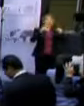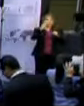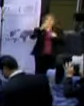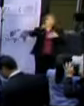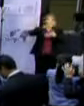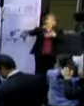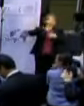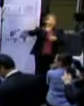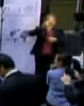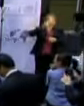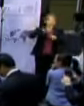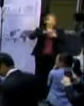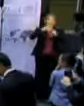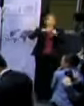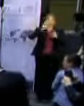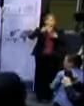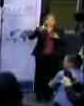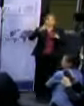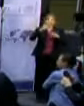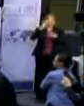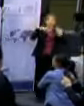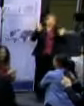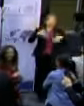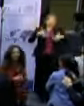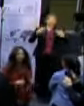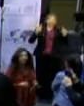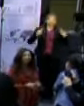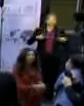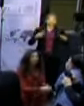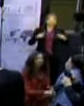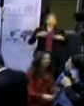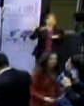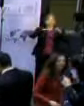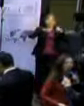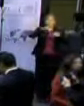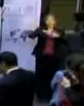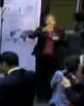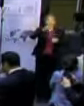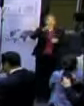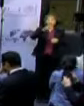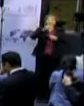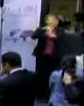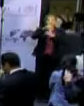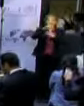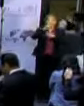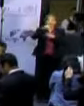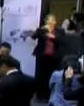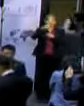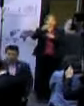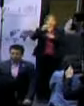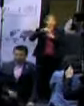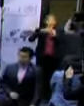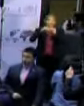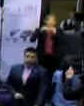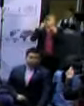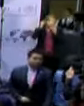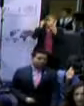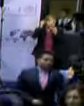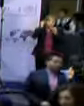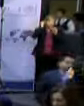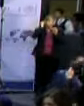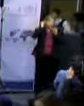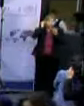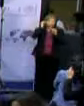del Norte, con la distinguida presencia, por supuesto, de nuestro embajador Eduardo Medina Mora, embajador de México en Estados